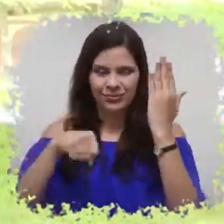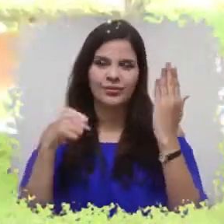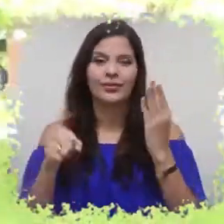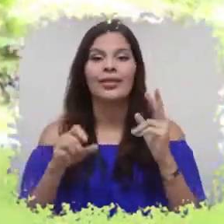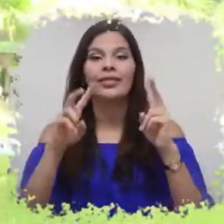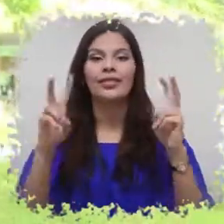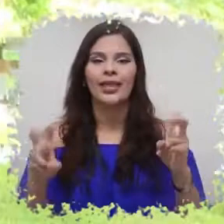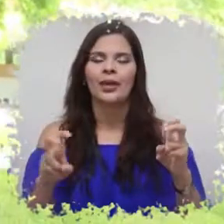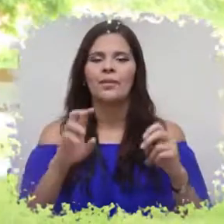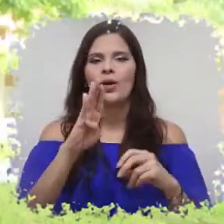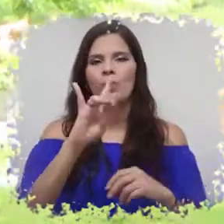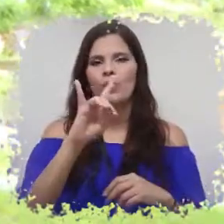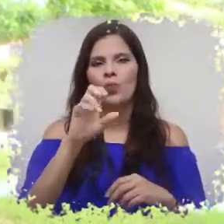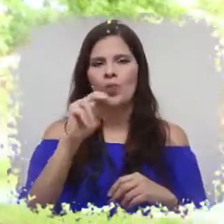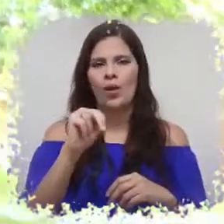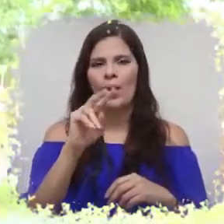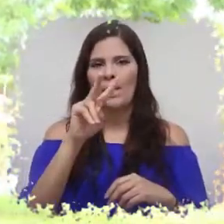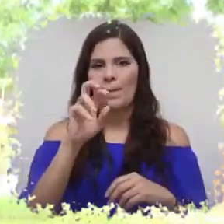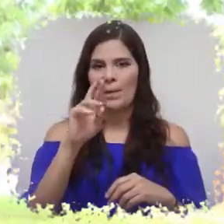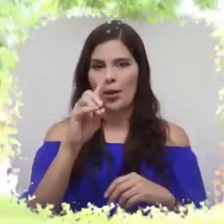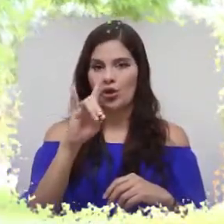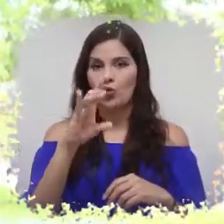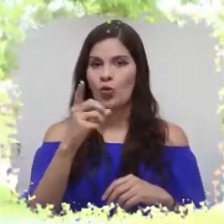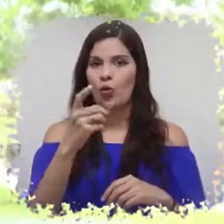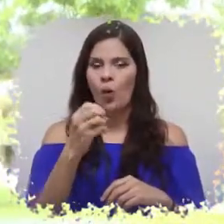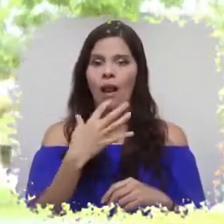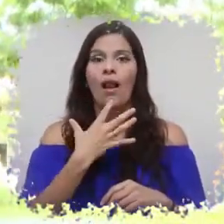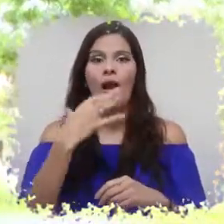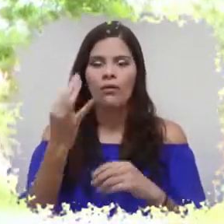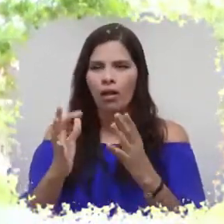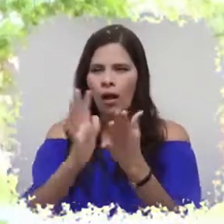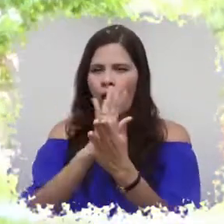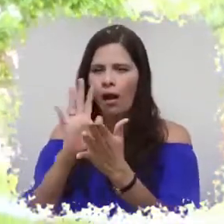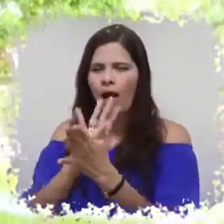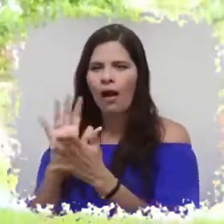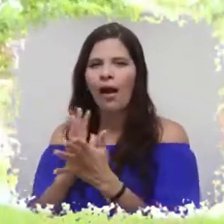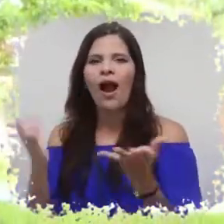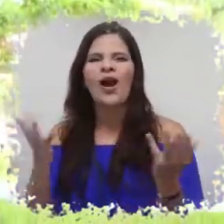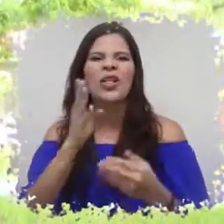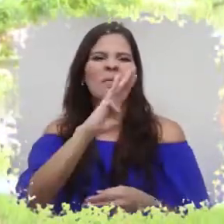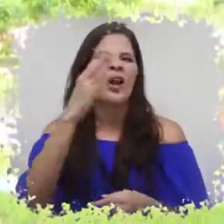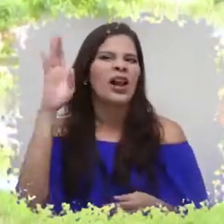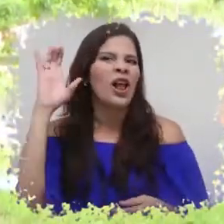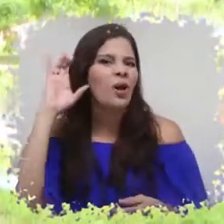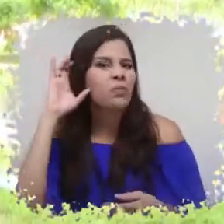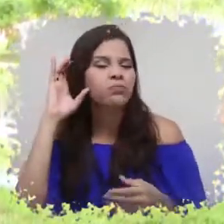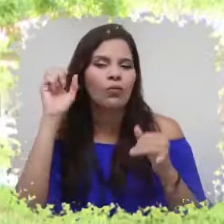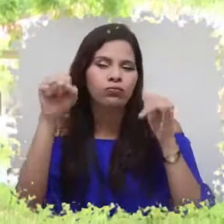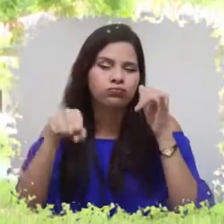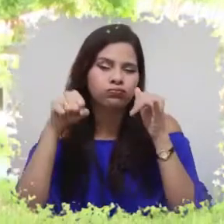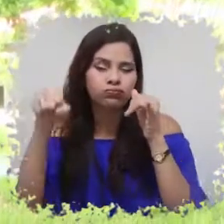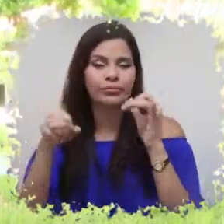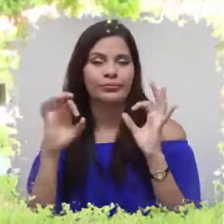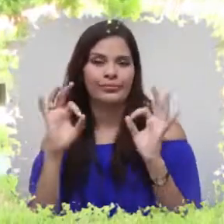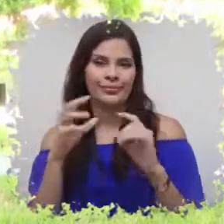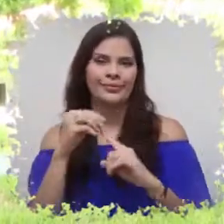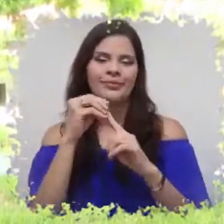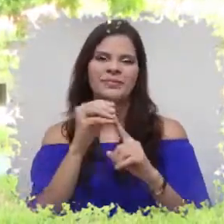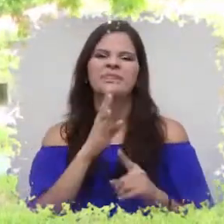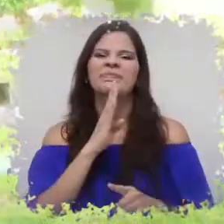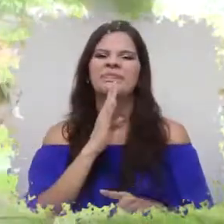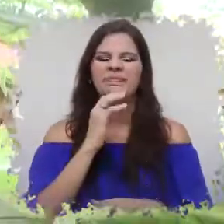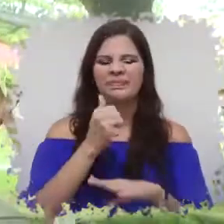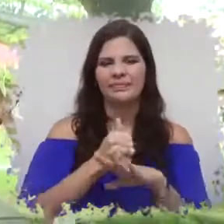de la Universidad del Magdalena lidera la grabación de la serie El Buen Verdugo, basada en hechos reales que se sumerge en las zonas grises de